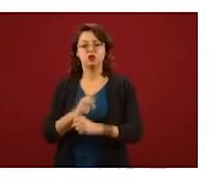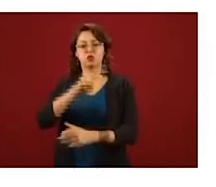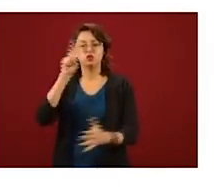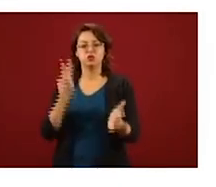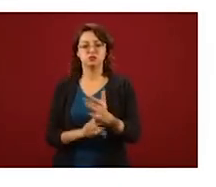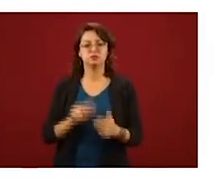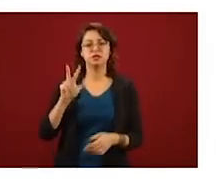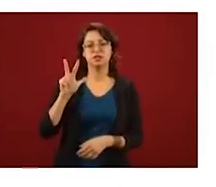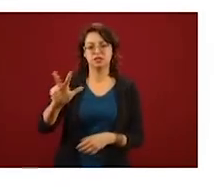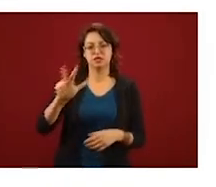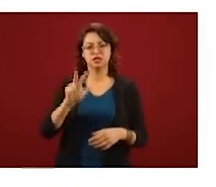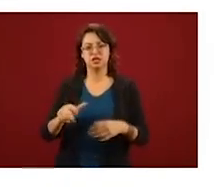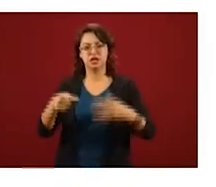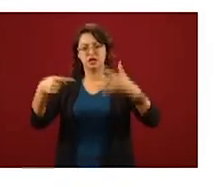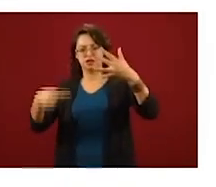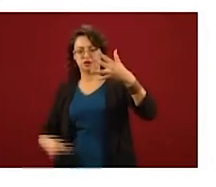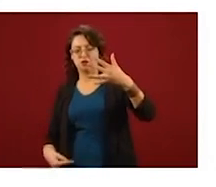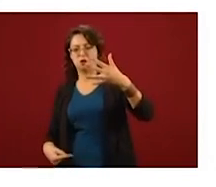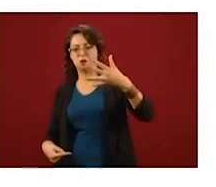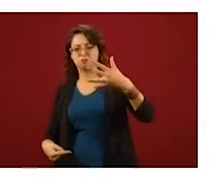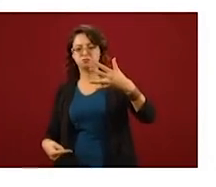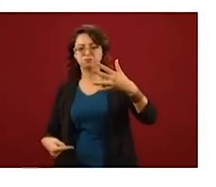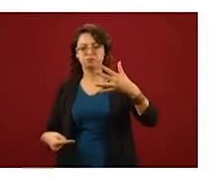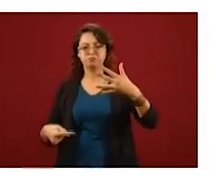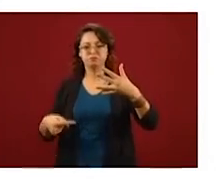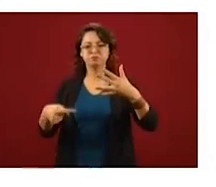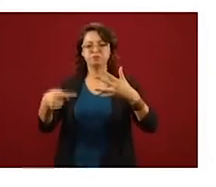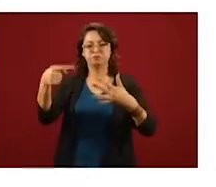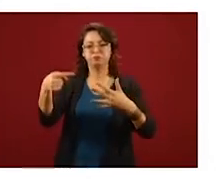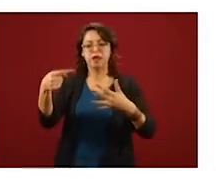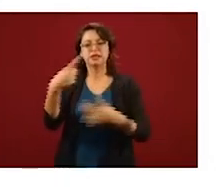2018, al lugar 130.